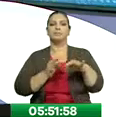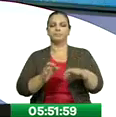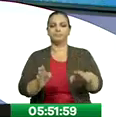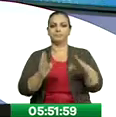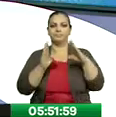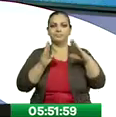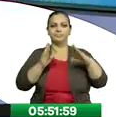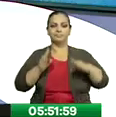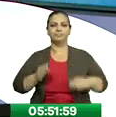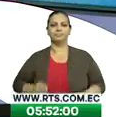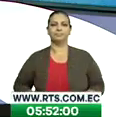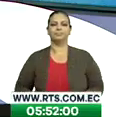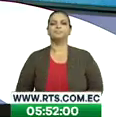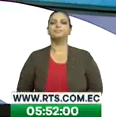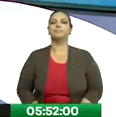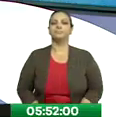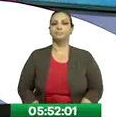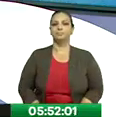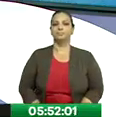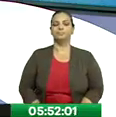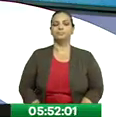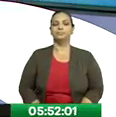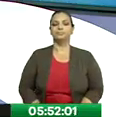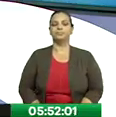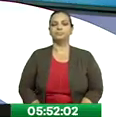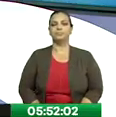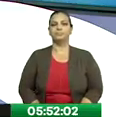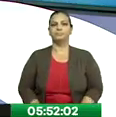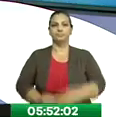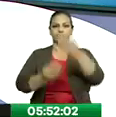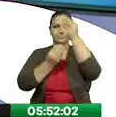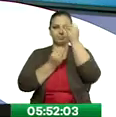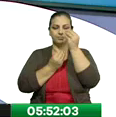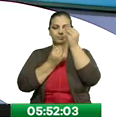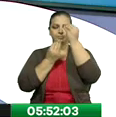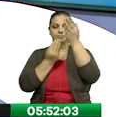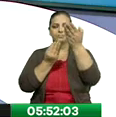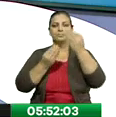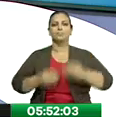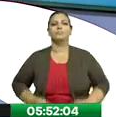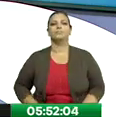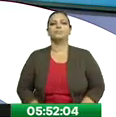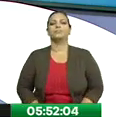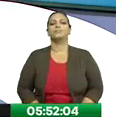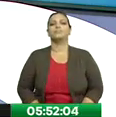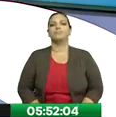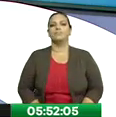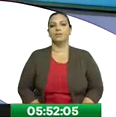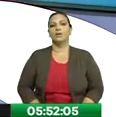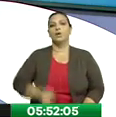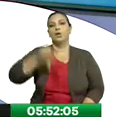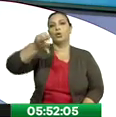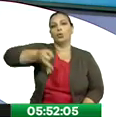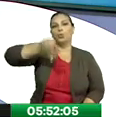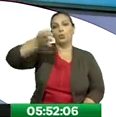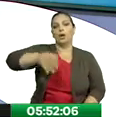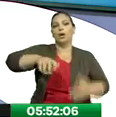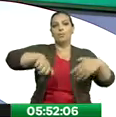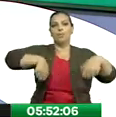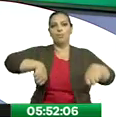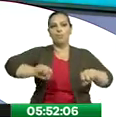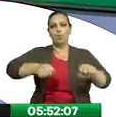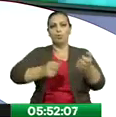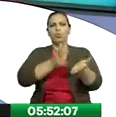Un video revela el accionar de un sujeto que intentó robar una motocicleta estacionada, esto en el cantón Durán, provincia del Guayas. El hombre